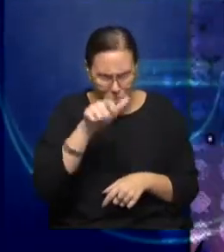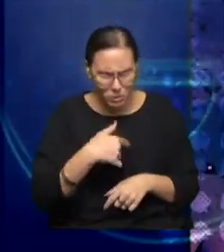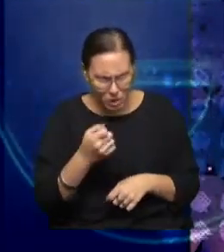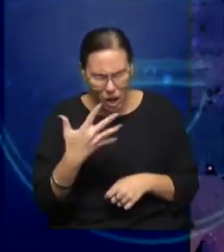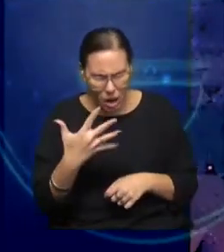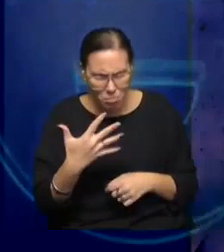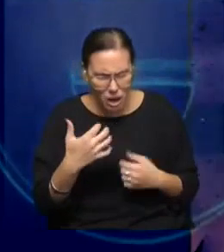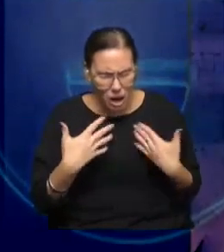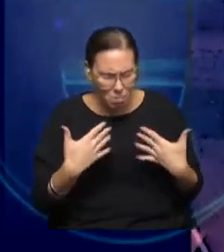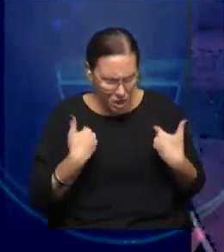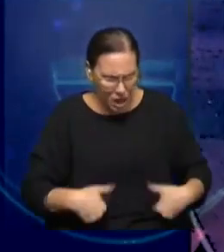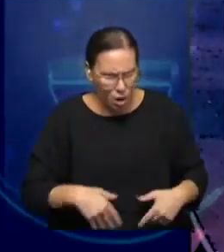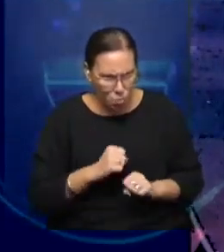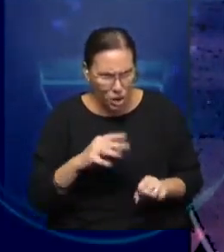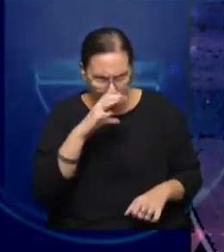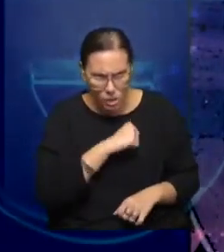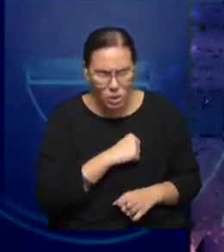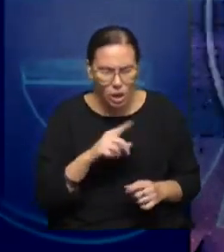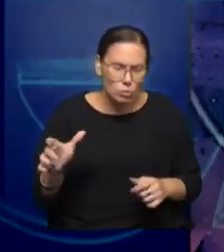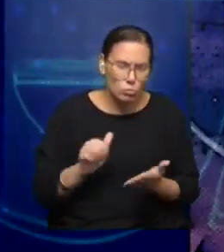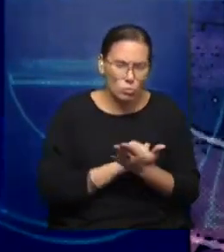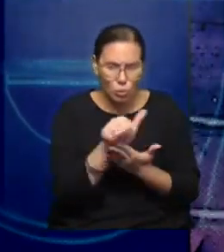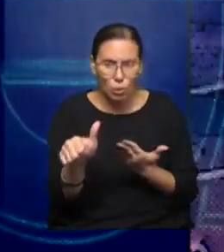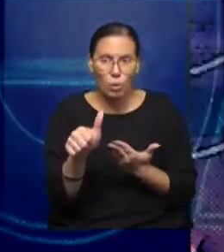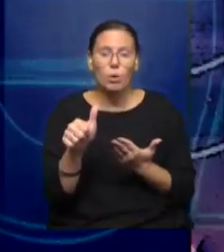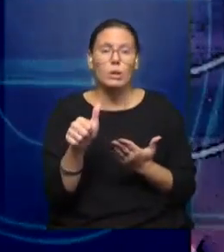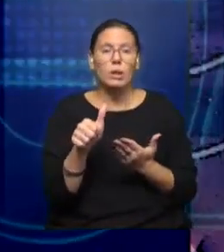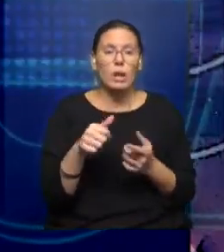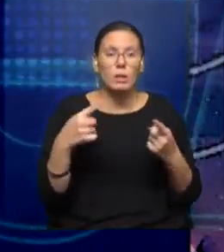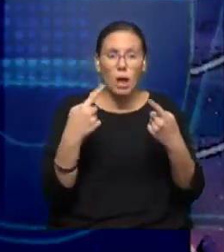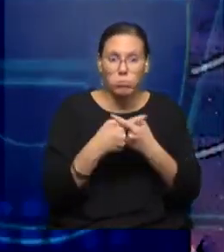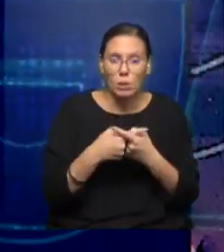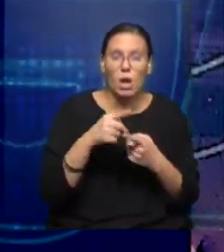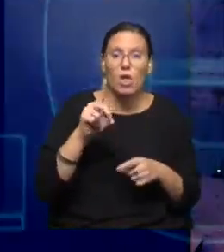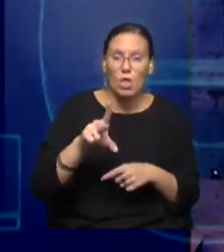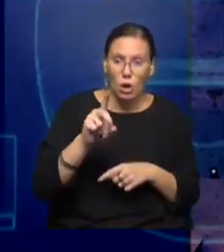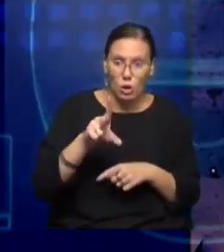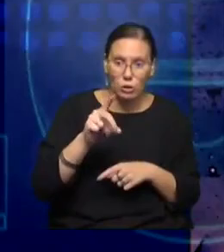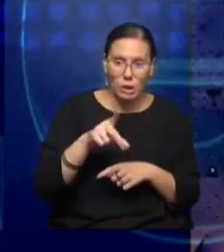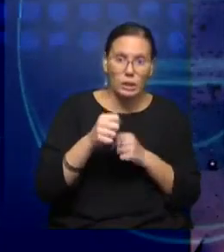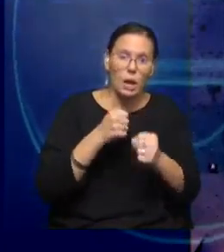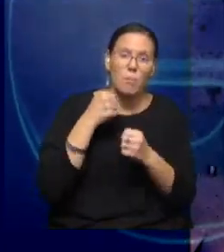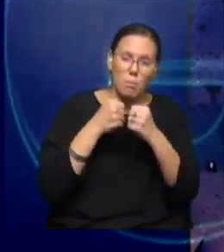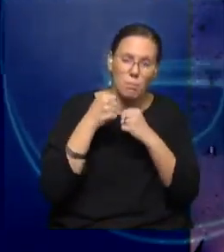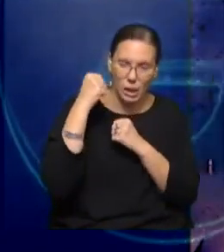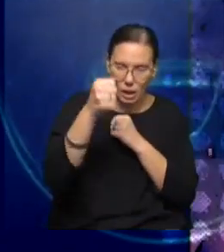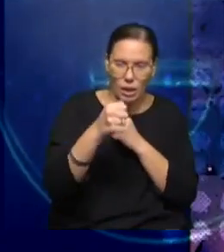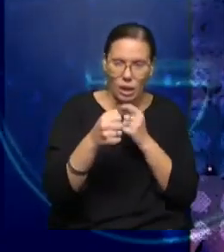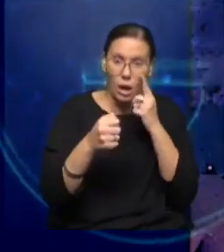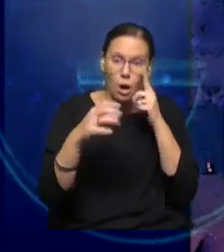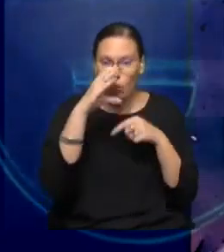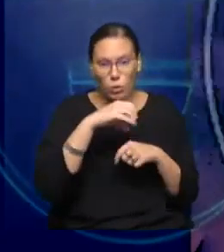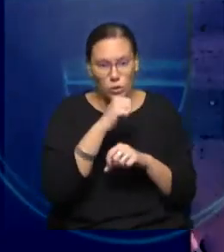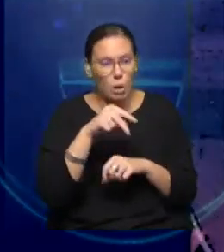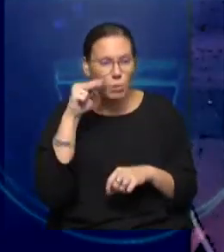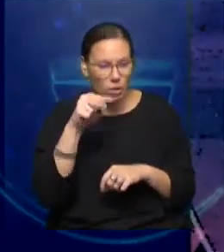su capacidad física para terminar la pelea y bueno Y todo lo que fue ese round 12 no que bueno está la pelea por ahí el que tenga curiosidad